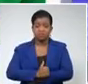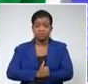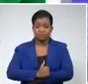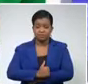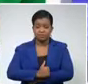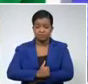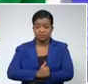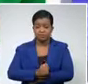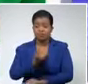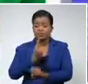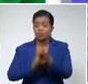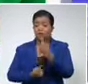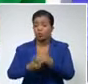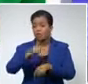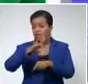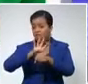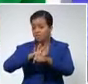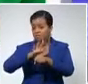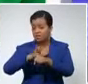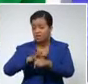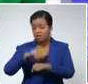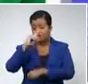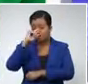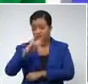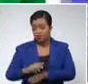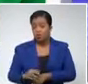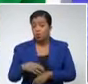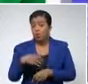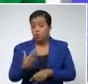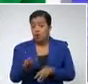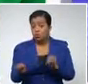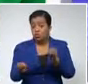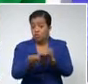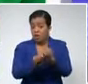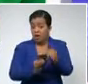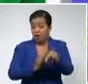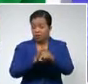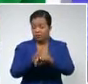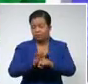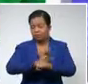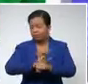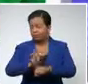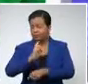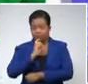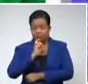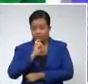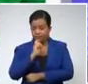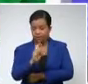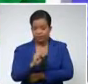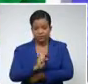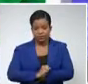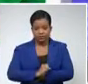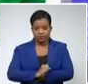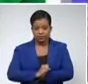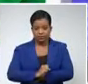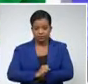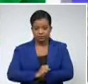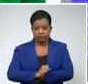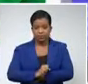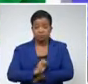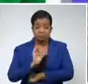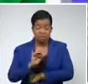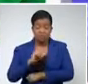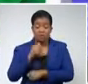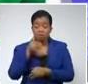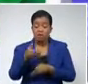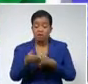algunas enfermedades que se asocian y que lo hacen mucho más vulnerables sobre todo a una evolución